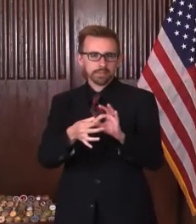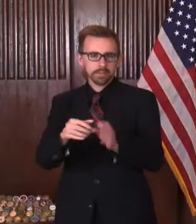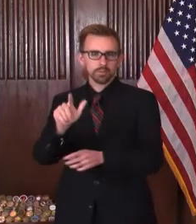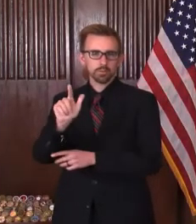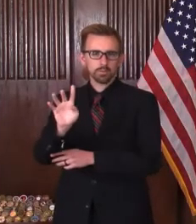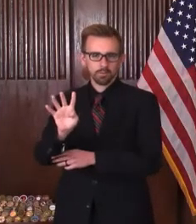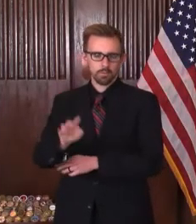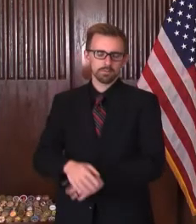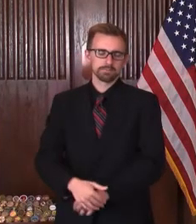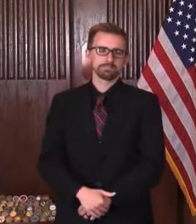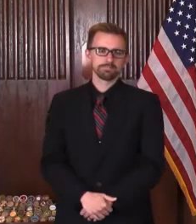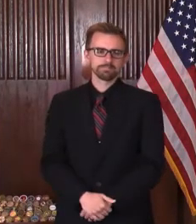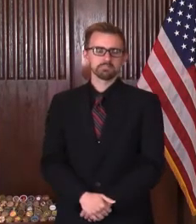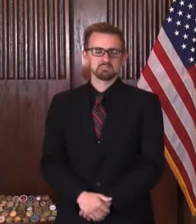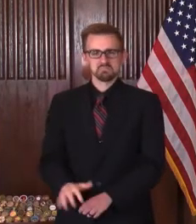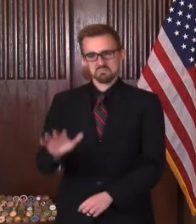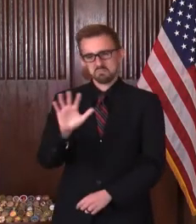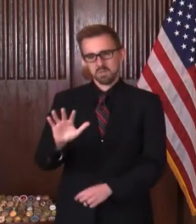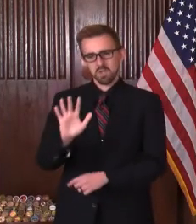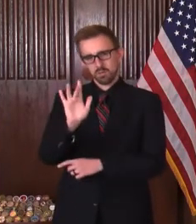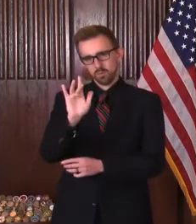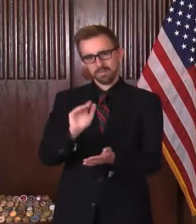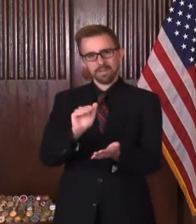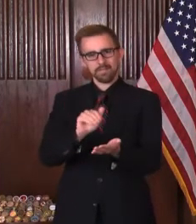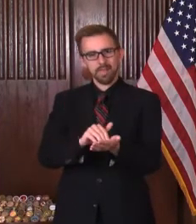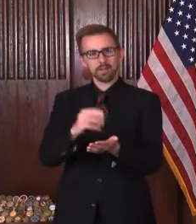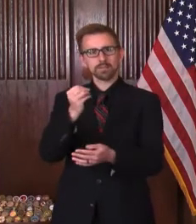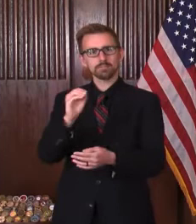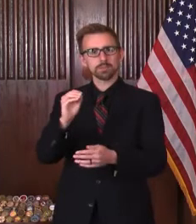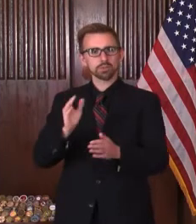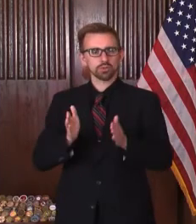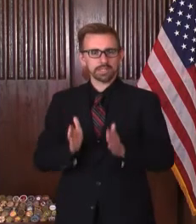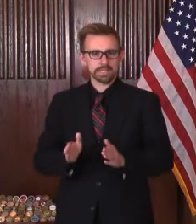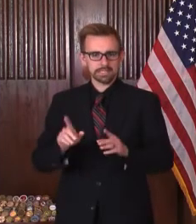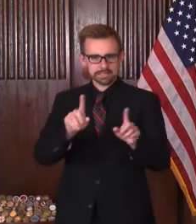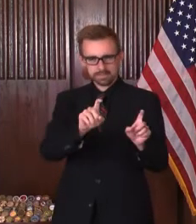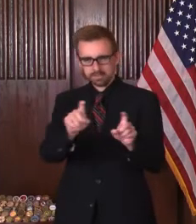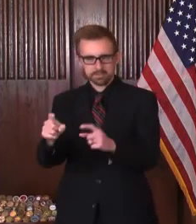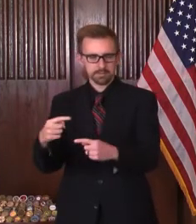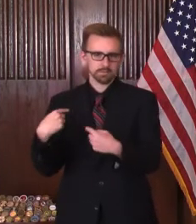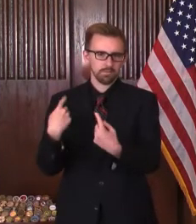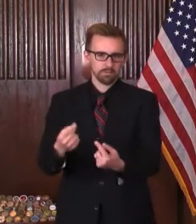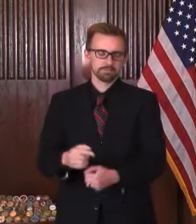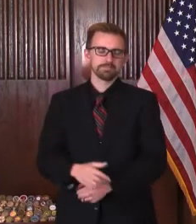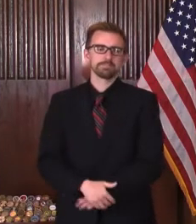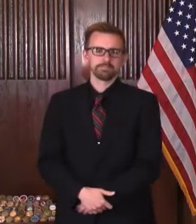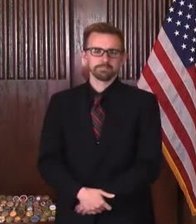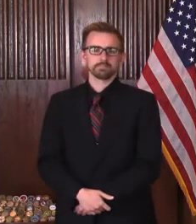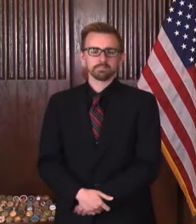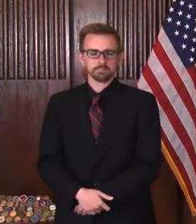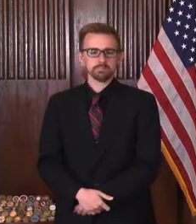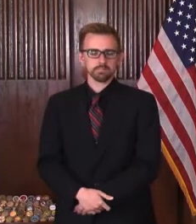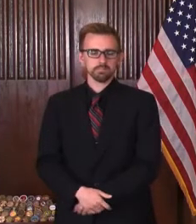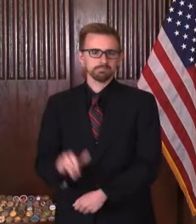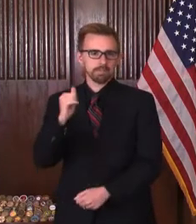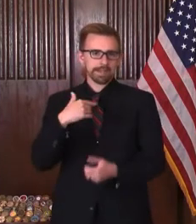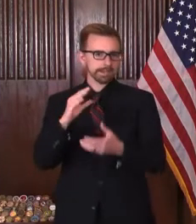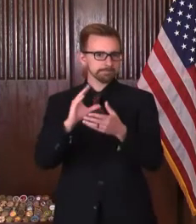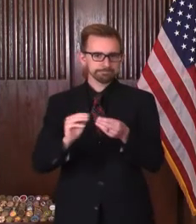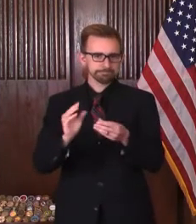estrecho. Estamos hablando de contacto menos de un par de metros de distancia, personas que